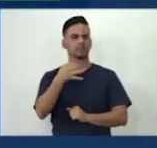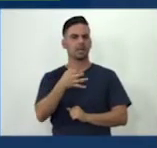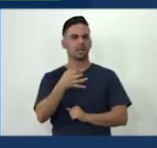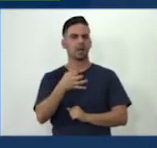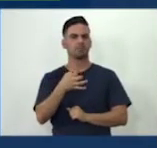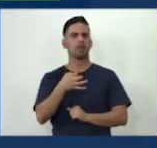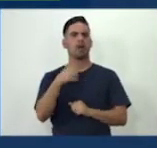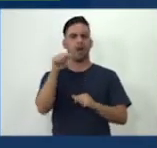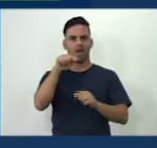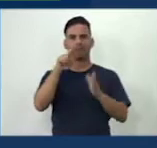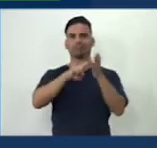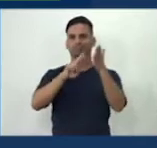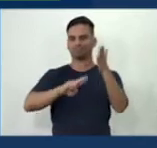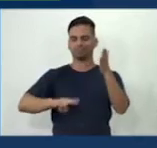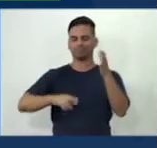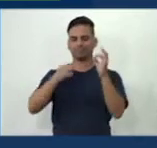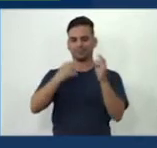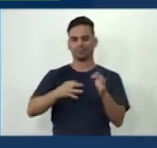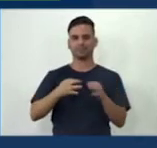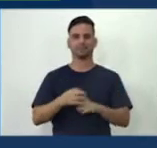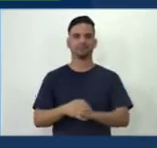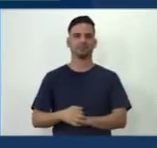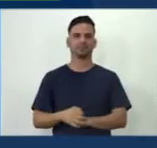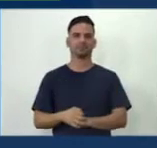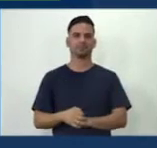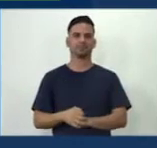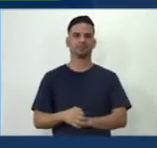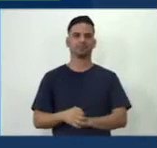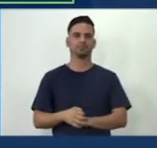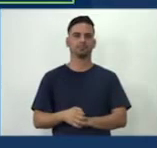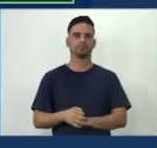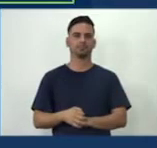cerrado expira, surge una corriente eléctrica.